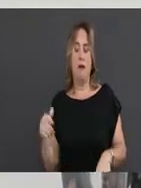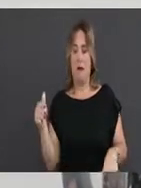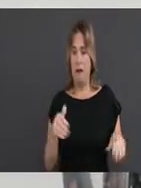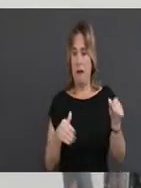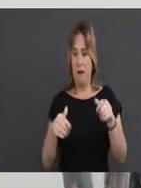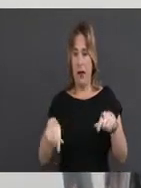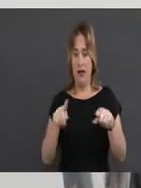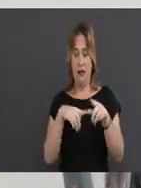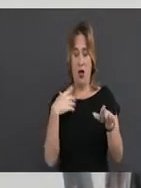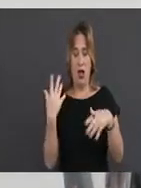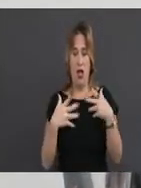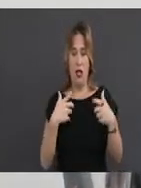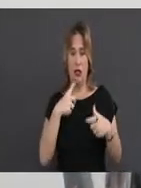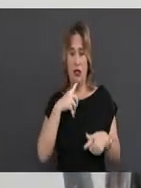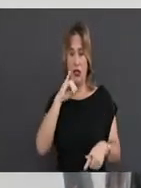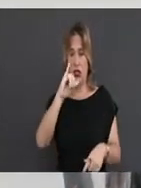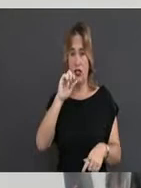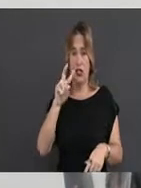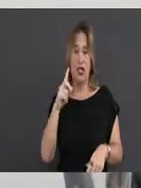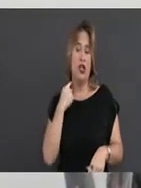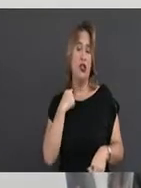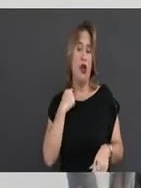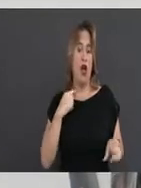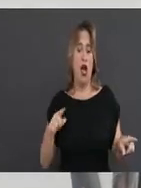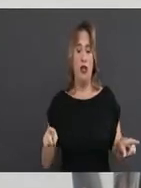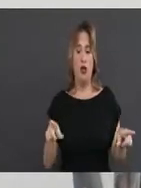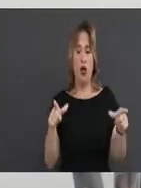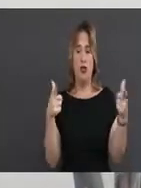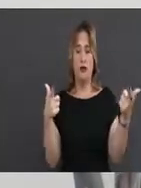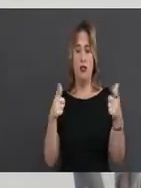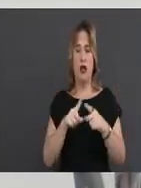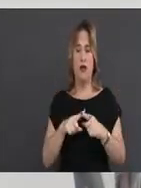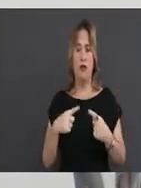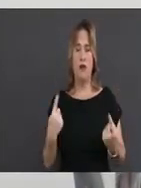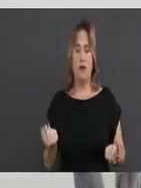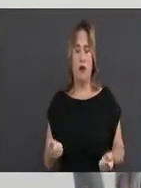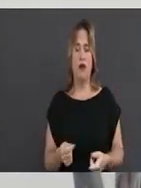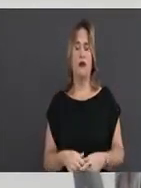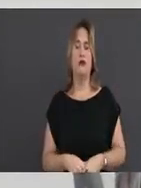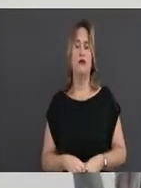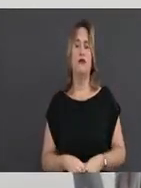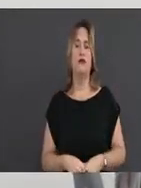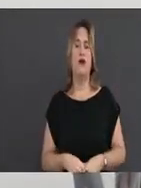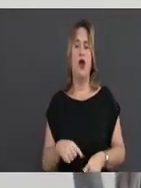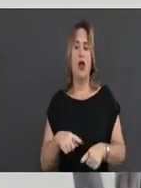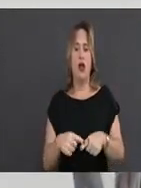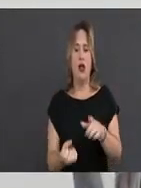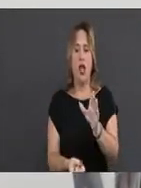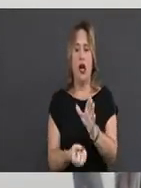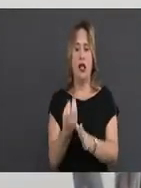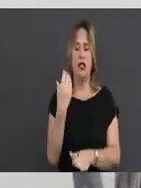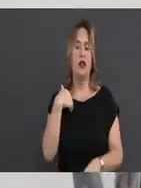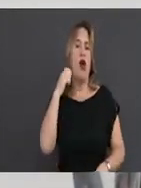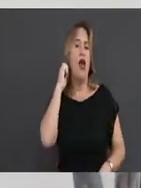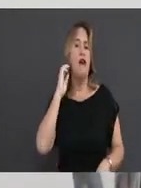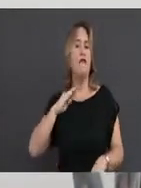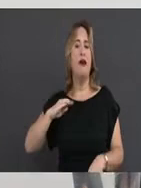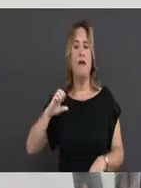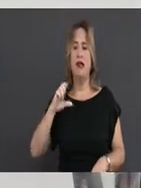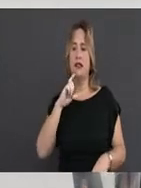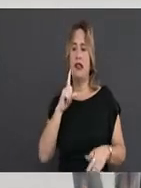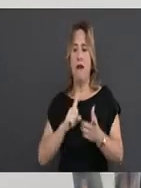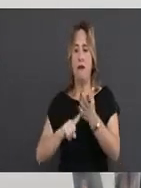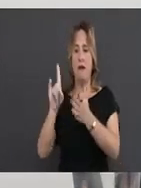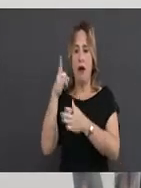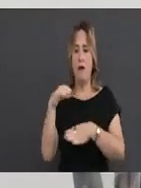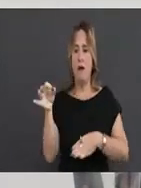participación en el acto del 62 aniversario de la creación de la Federación de Mujeres Cubanas. Fue en Palma